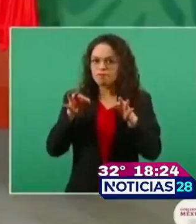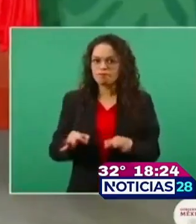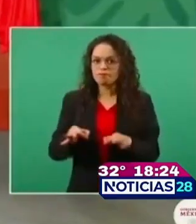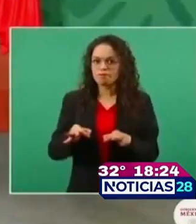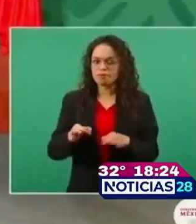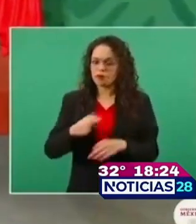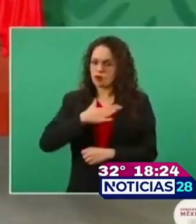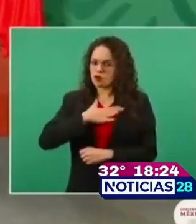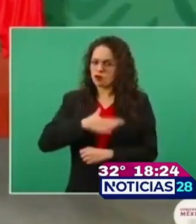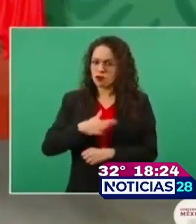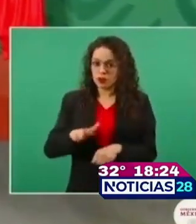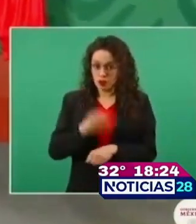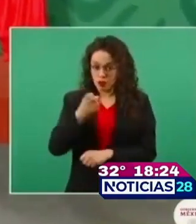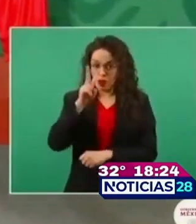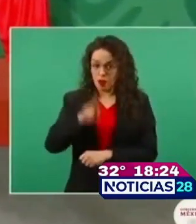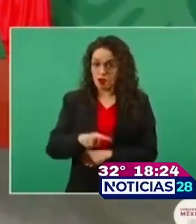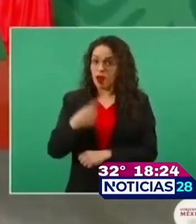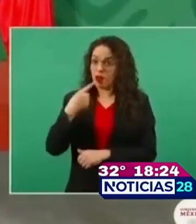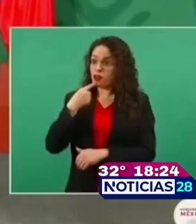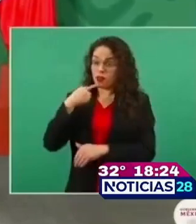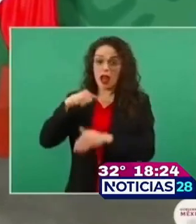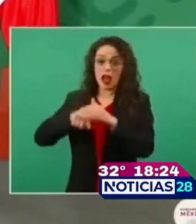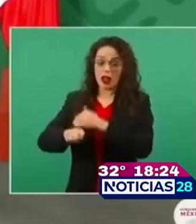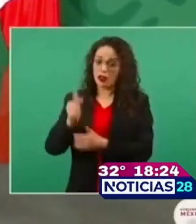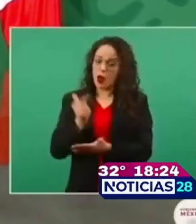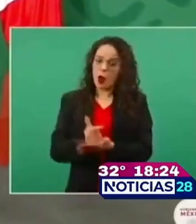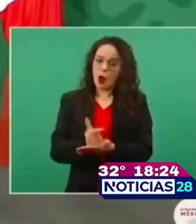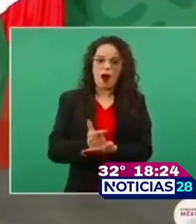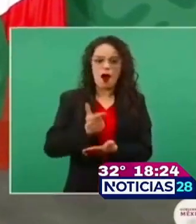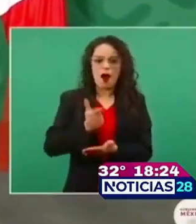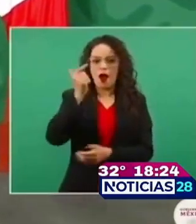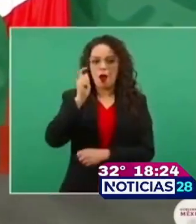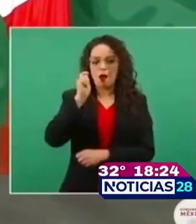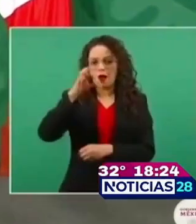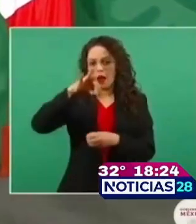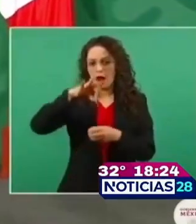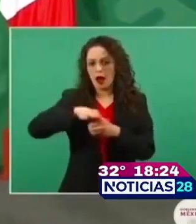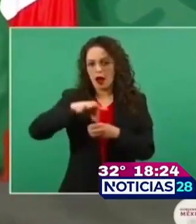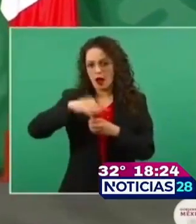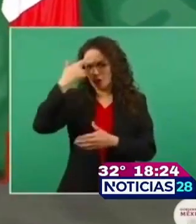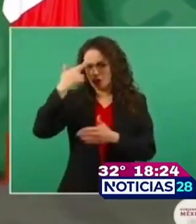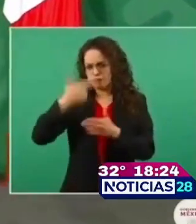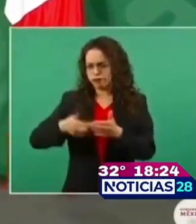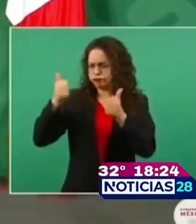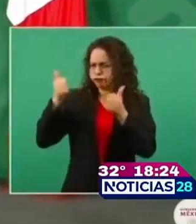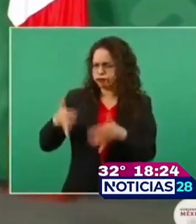Es delito grave. El fraude electoral.